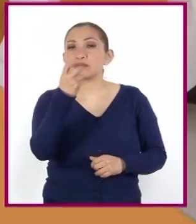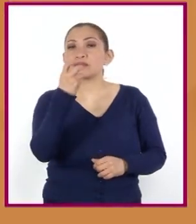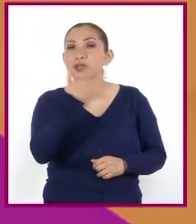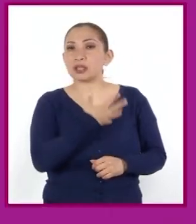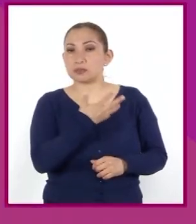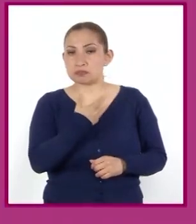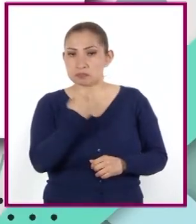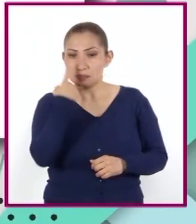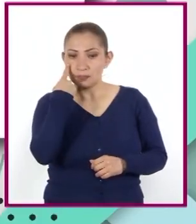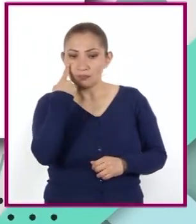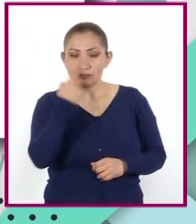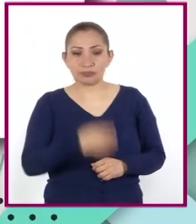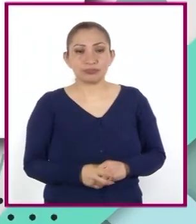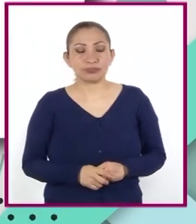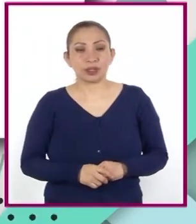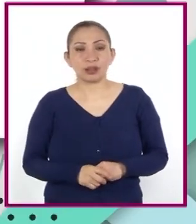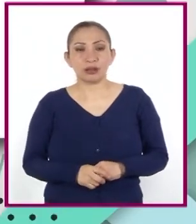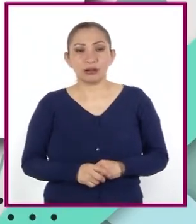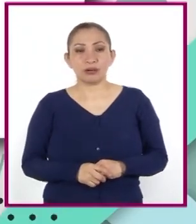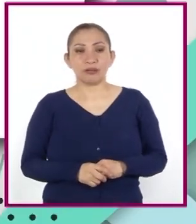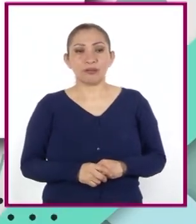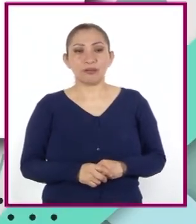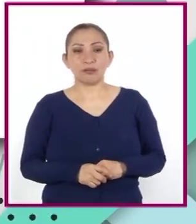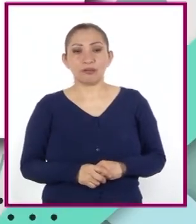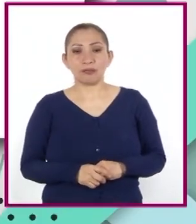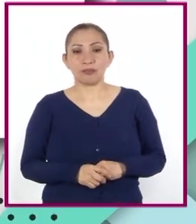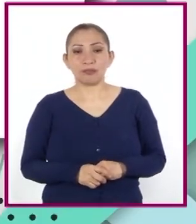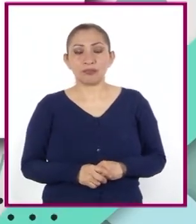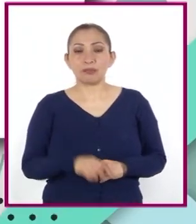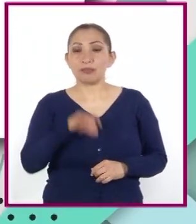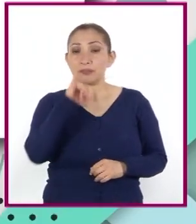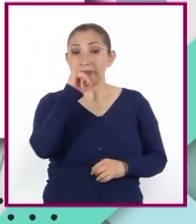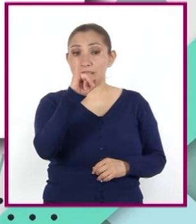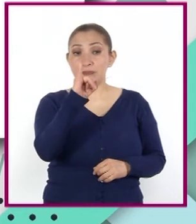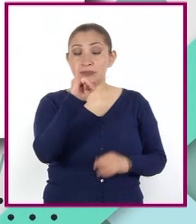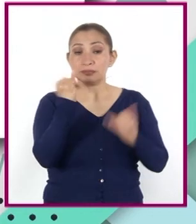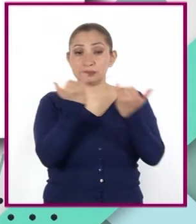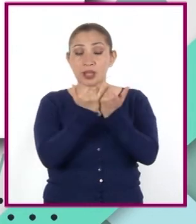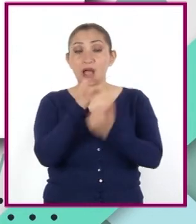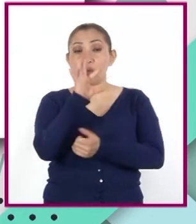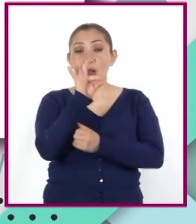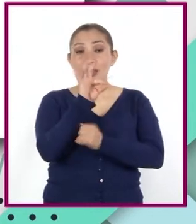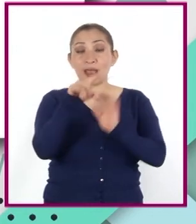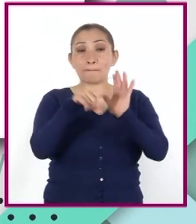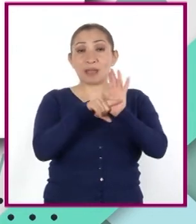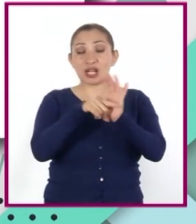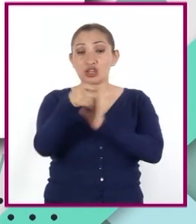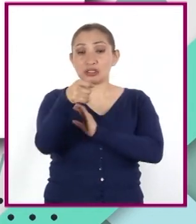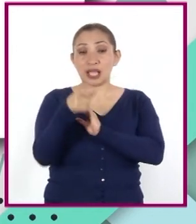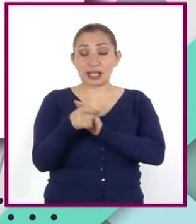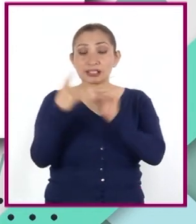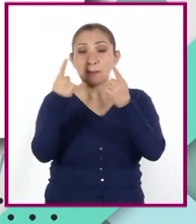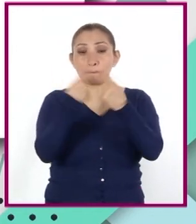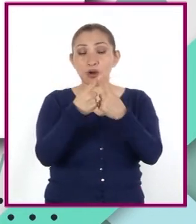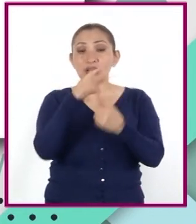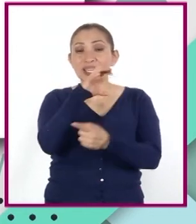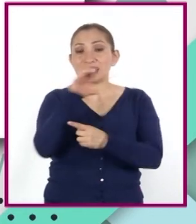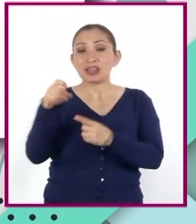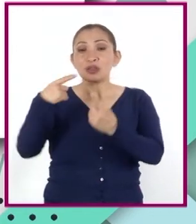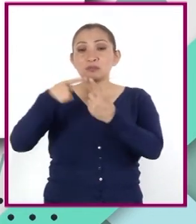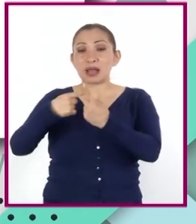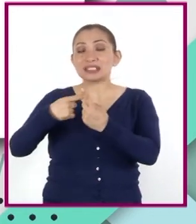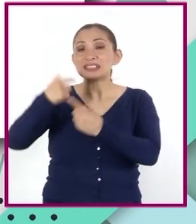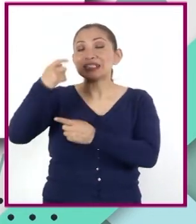tenemos que Y es igual a 40 menos X, que multiplica 500 más